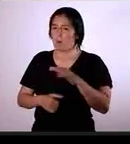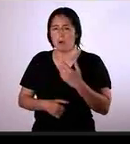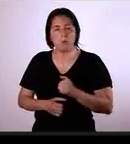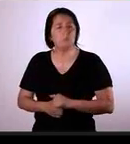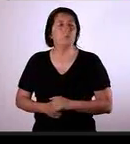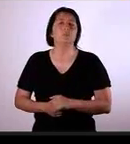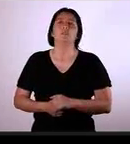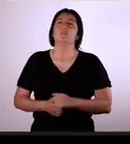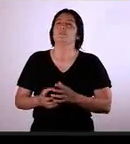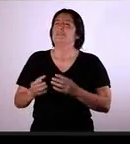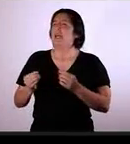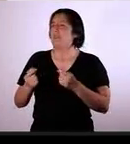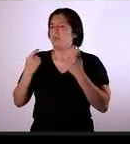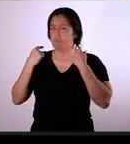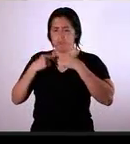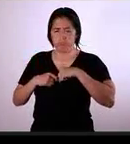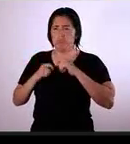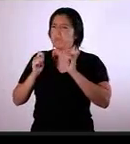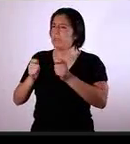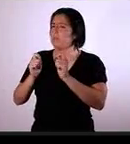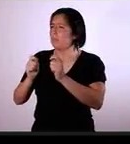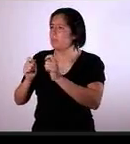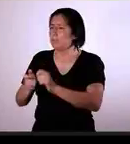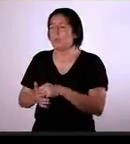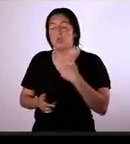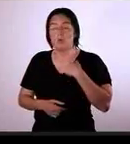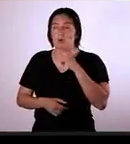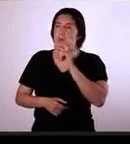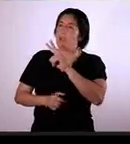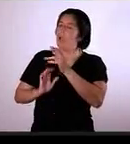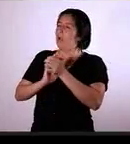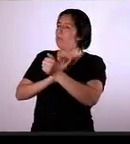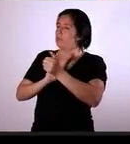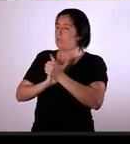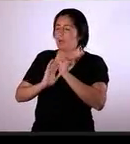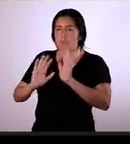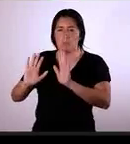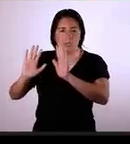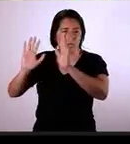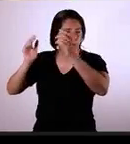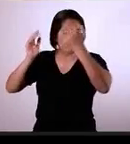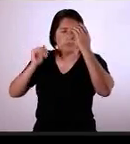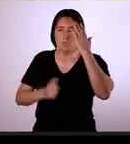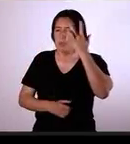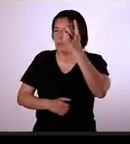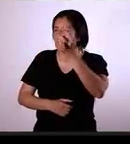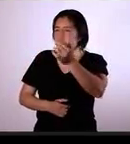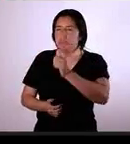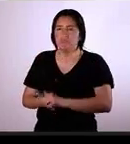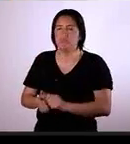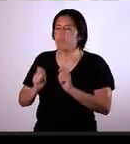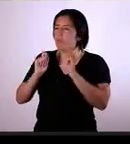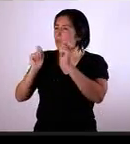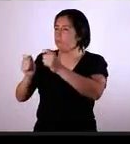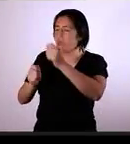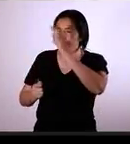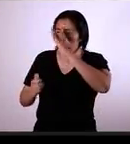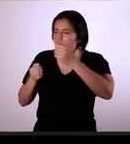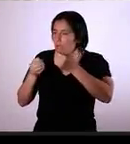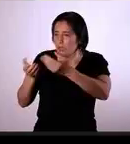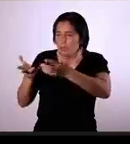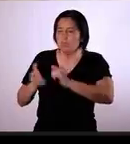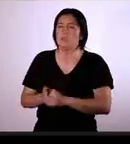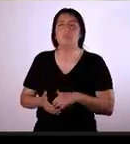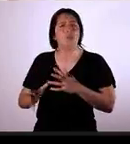recibido tantos galardones de ver la capacidad, la maravilla, el talento, el don que Dios les ha puesto en ellos,